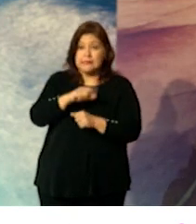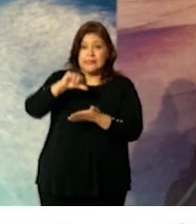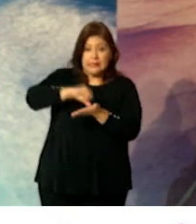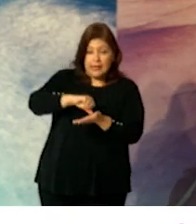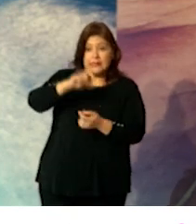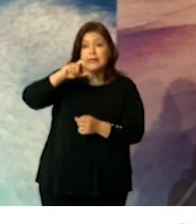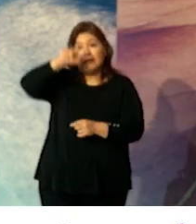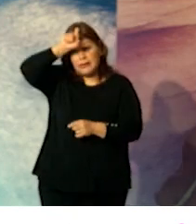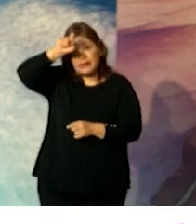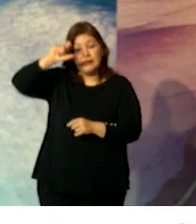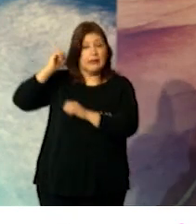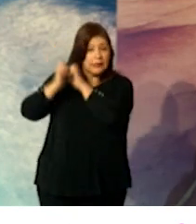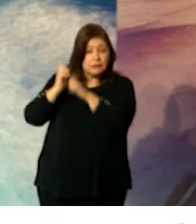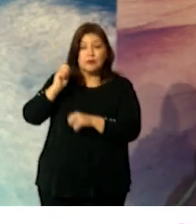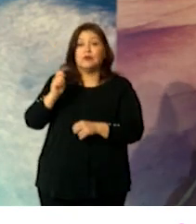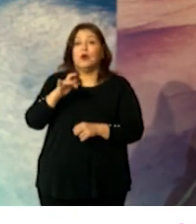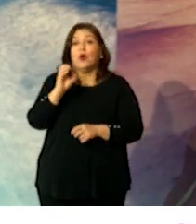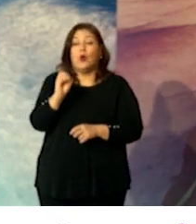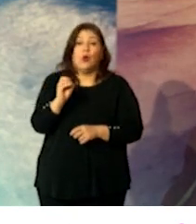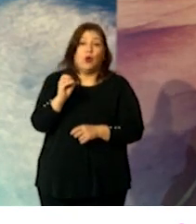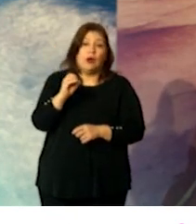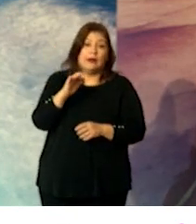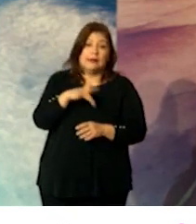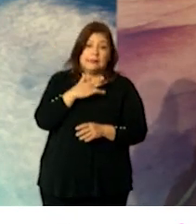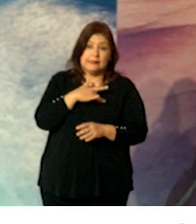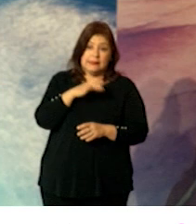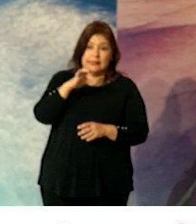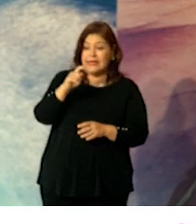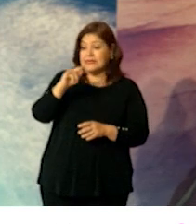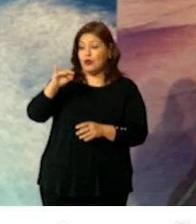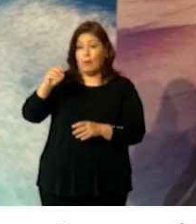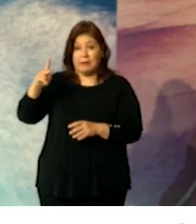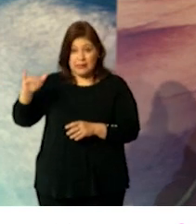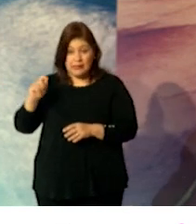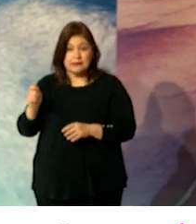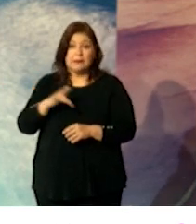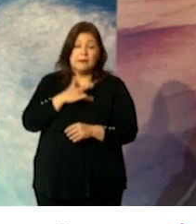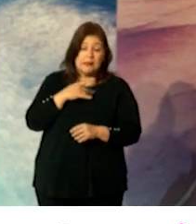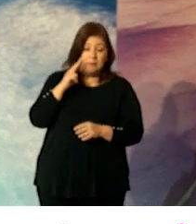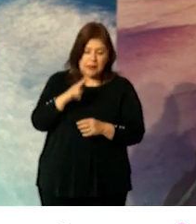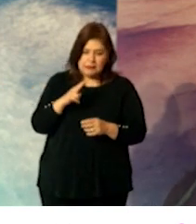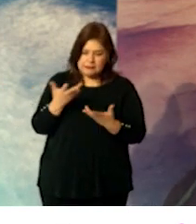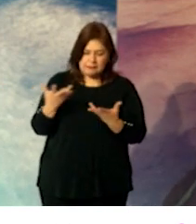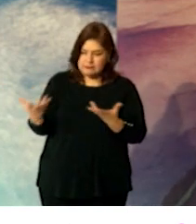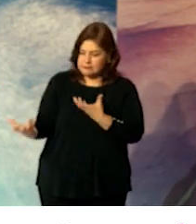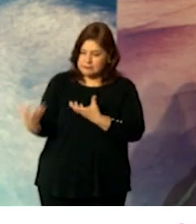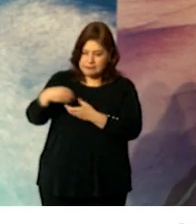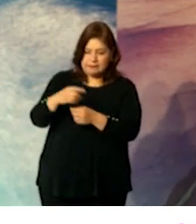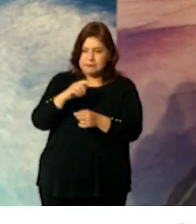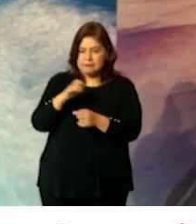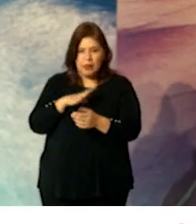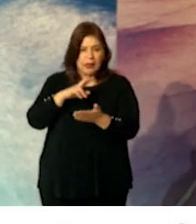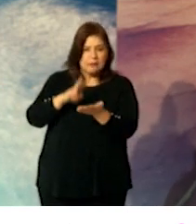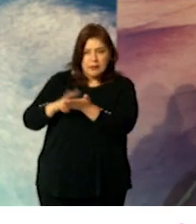Egipto, va a entrar Etiopía, a generar una nueva reconfiguración de lo que son los intereses y los valores en el